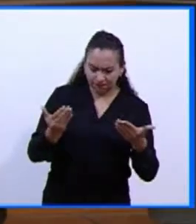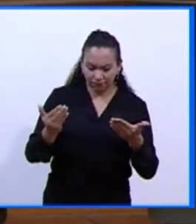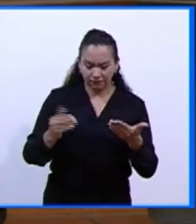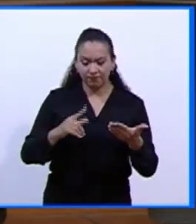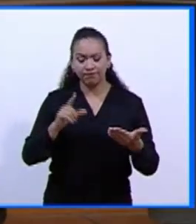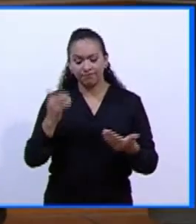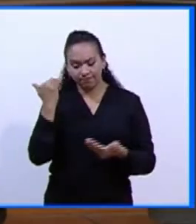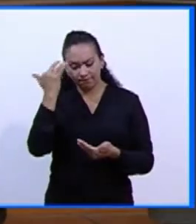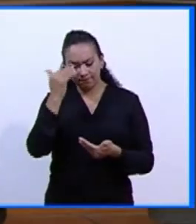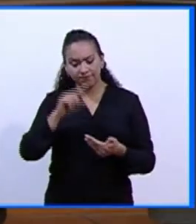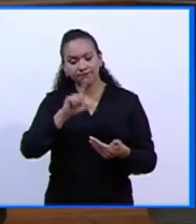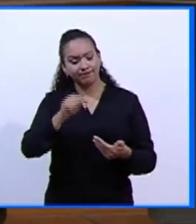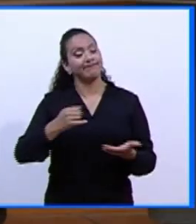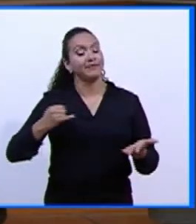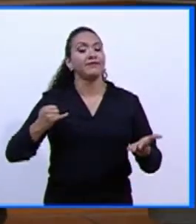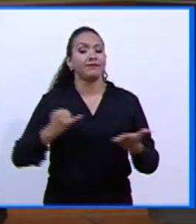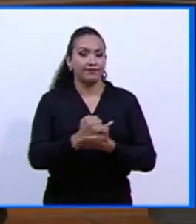adecuada.